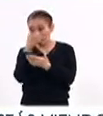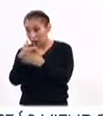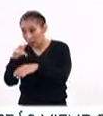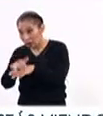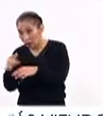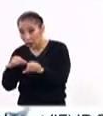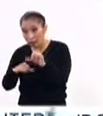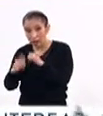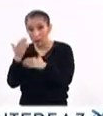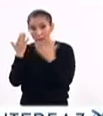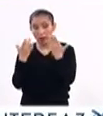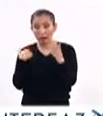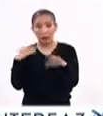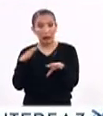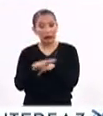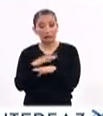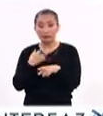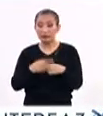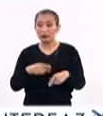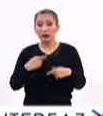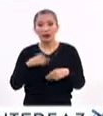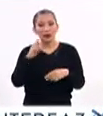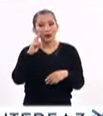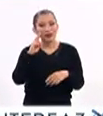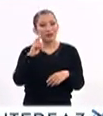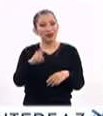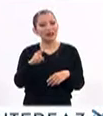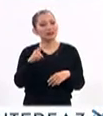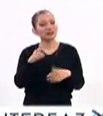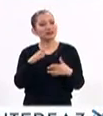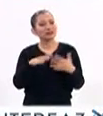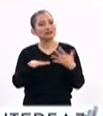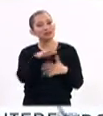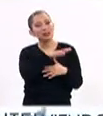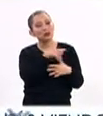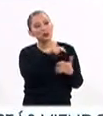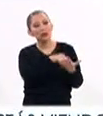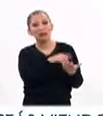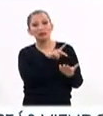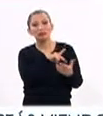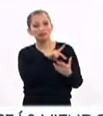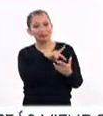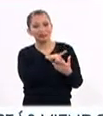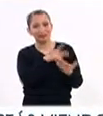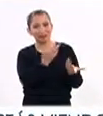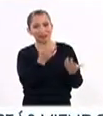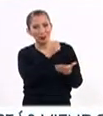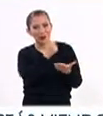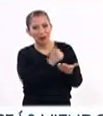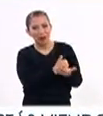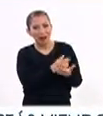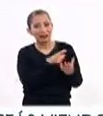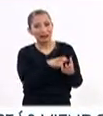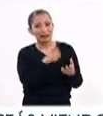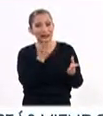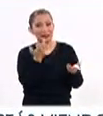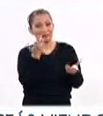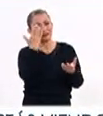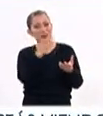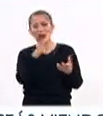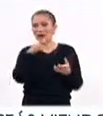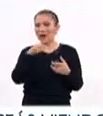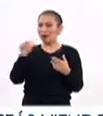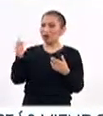en un intercambio, porque dejas de ver tu espacio, tu ciudad, empiezas a ver que hay